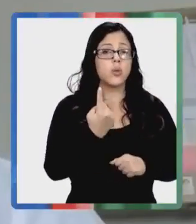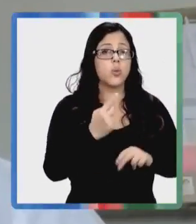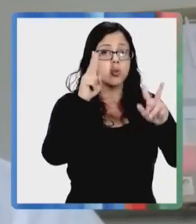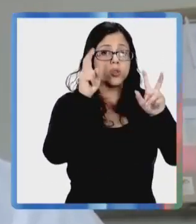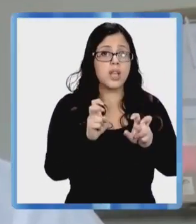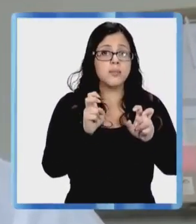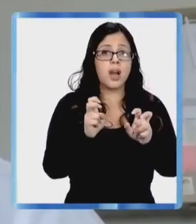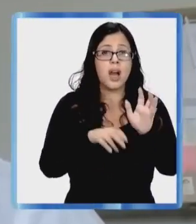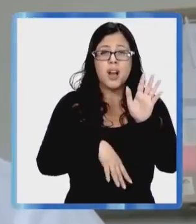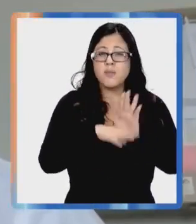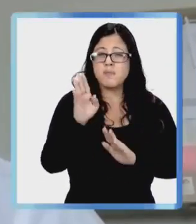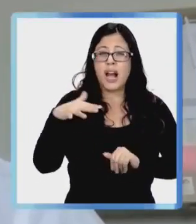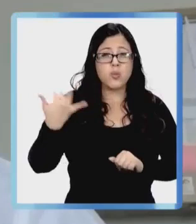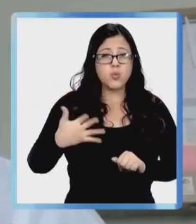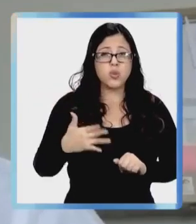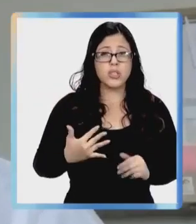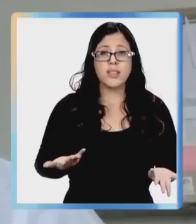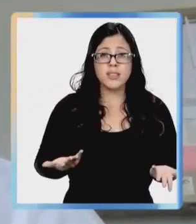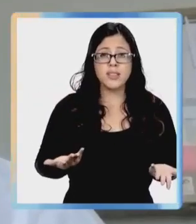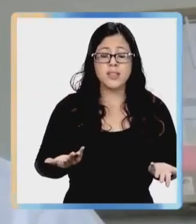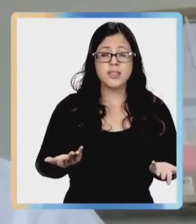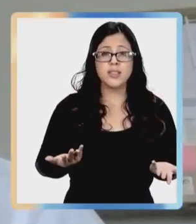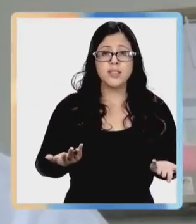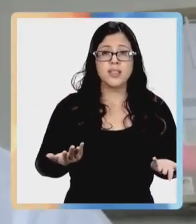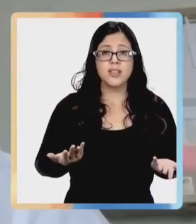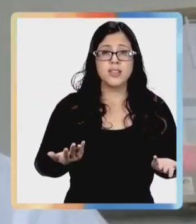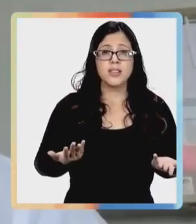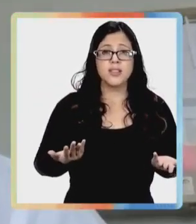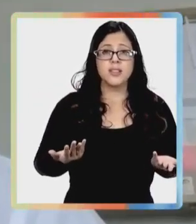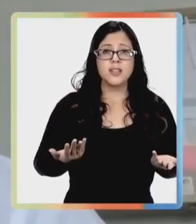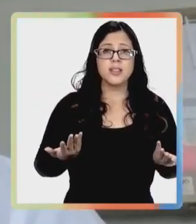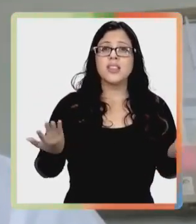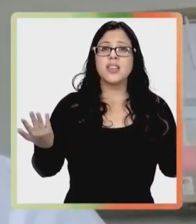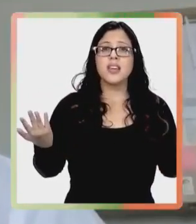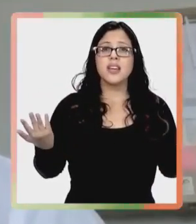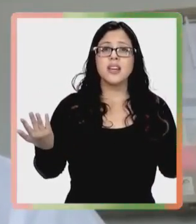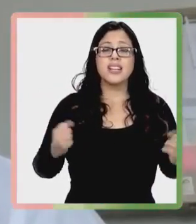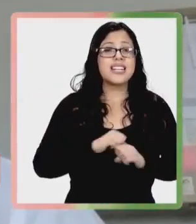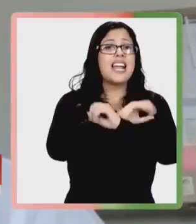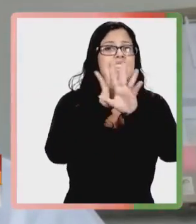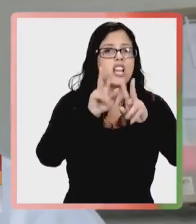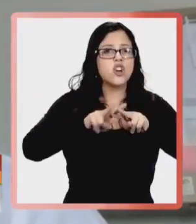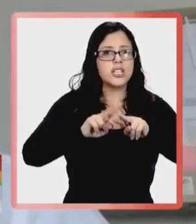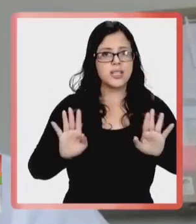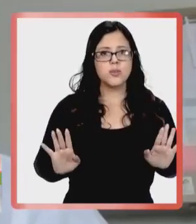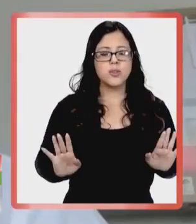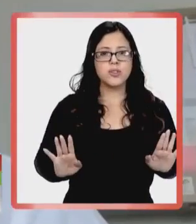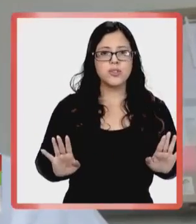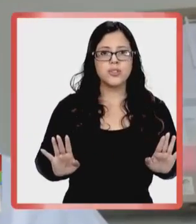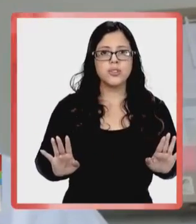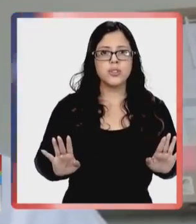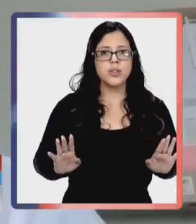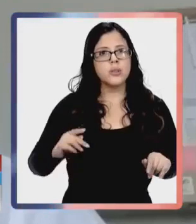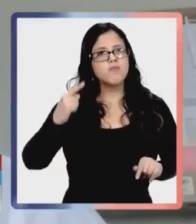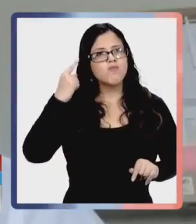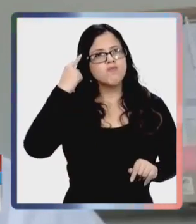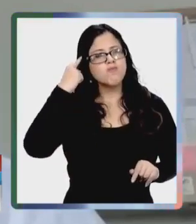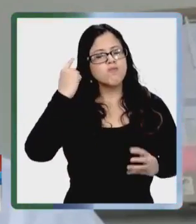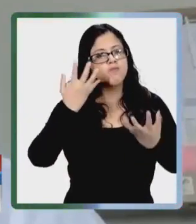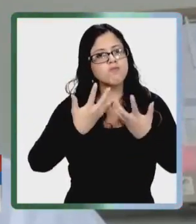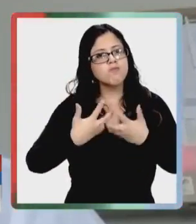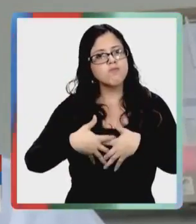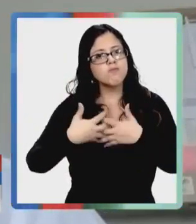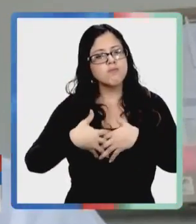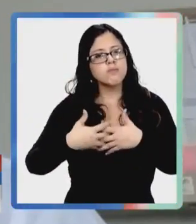los consejos más importantes es racionalidad en lo que hacemos. Sentido común, que como dice